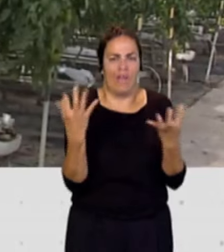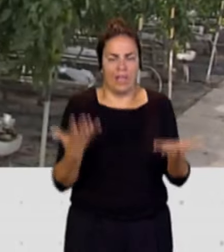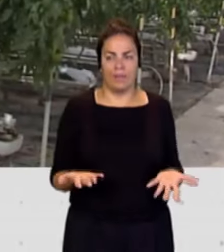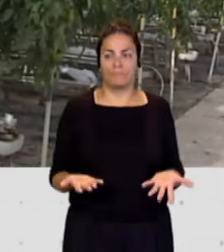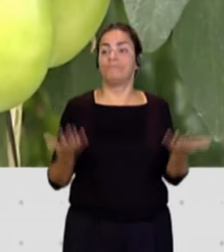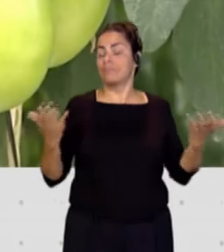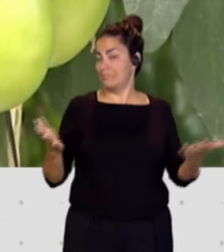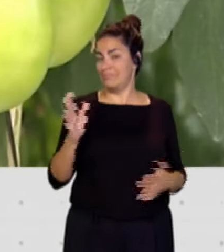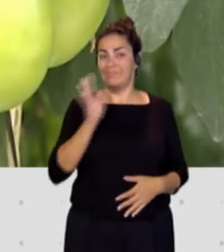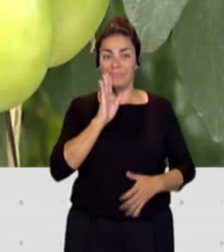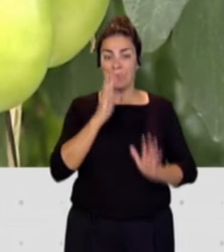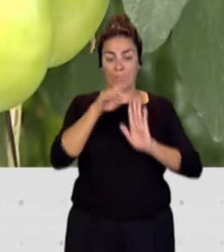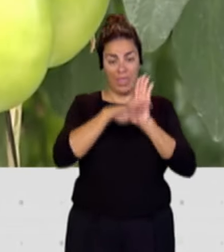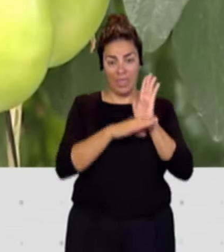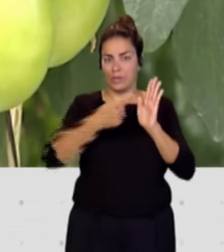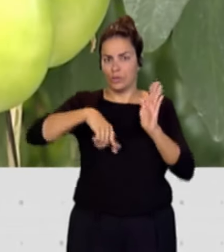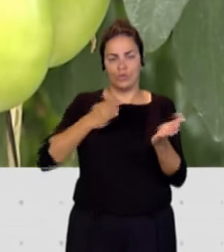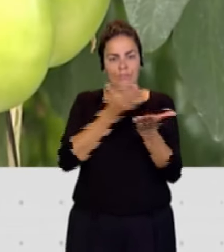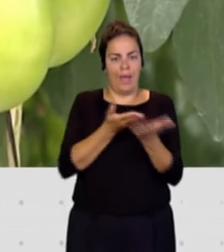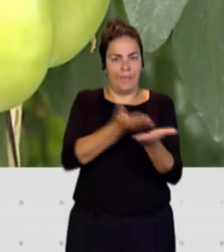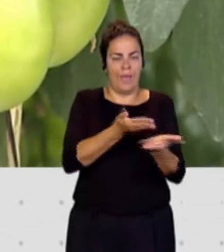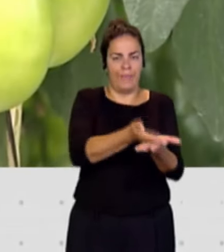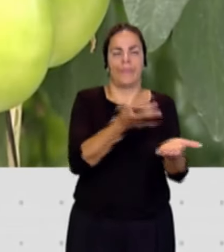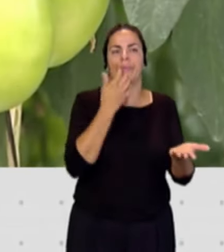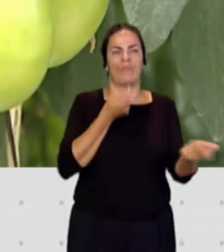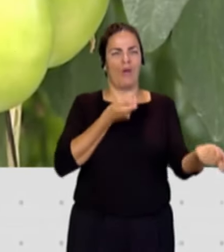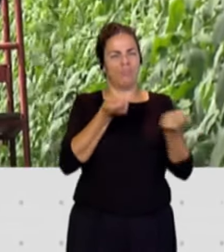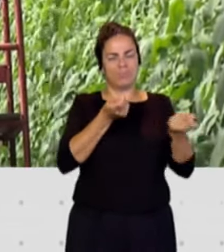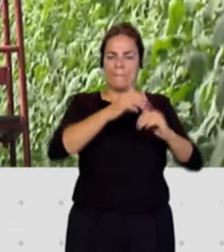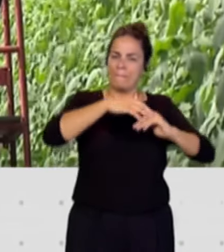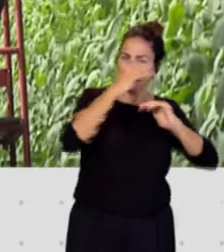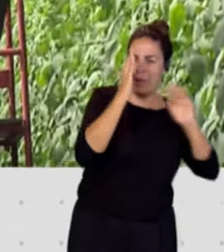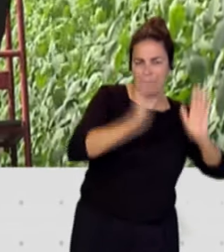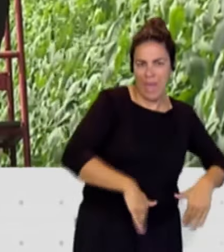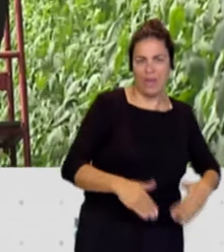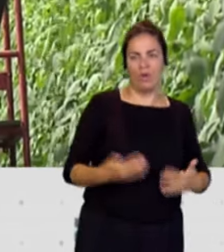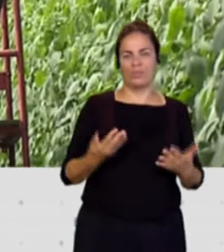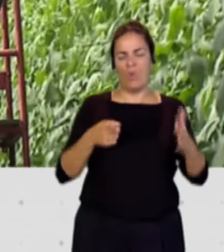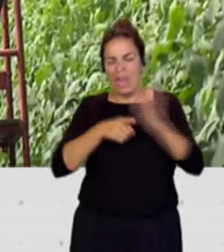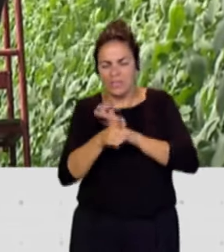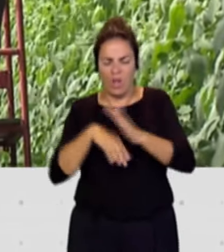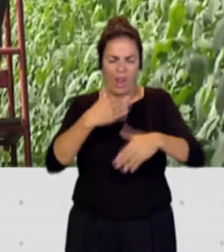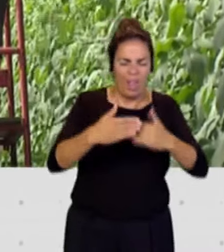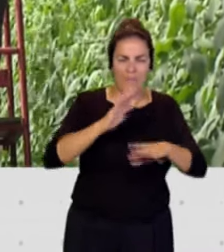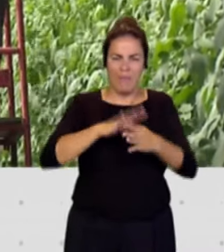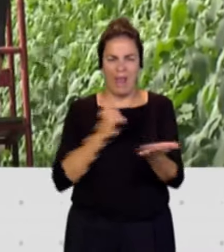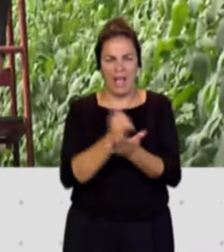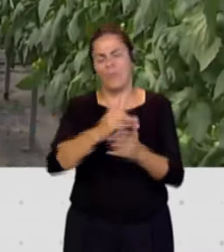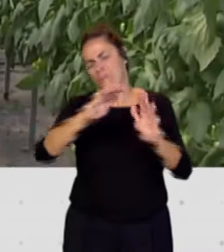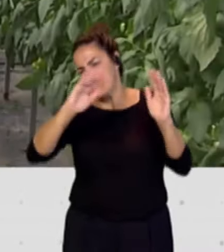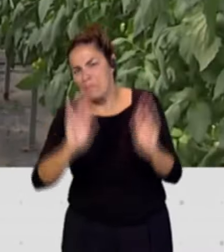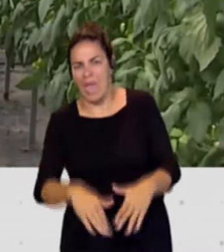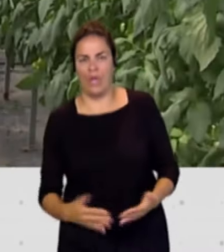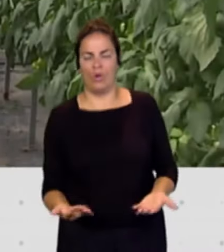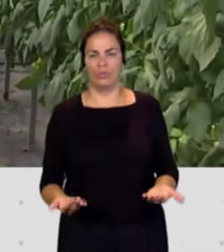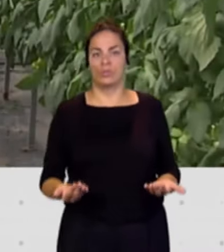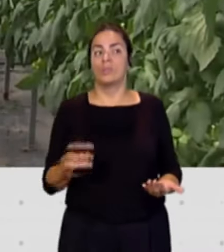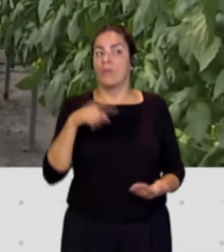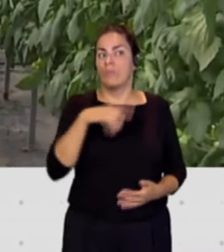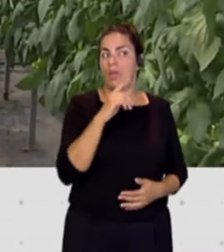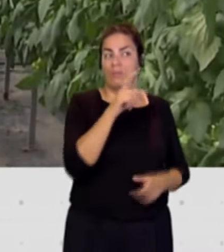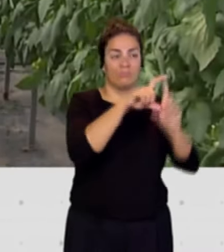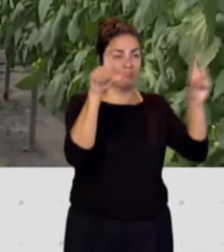todas las medidas que hemos propuesto no e menos regulación menos burocracia para el campo eh tocando a todos lo a todos los los organismos